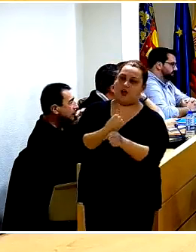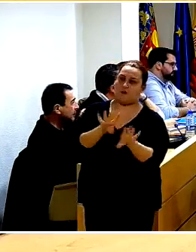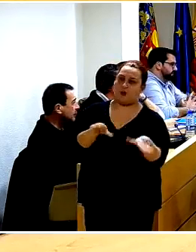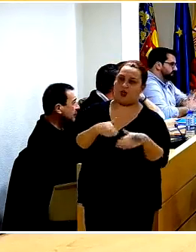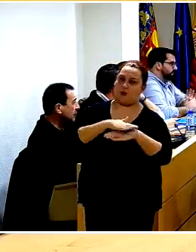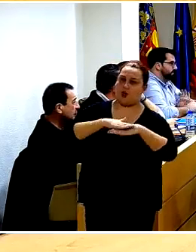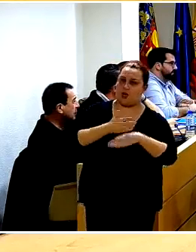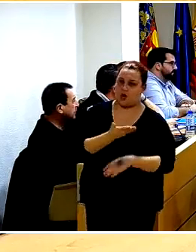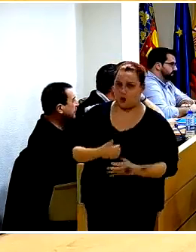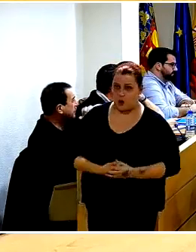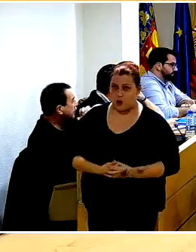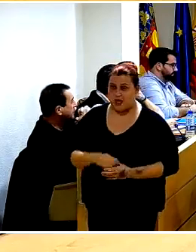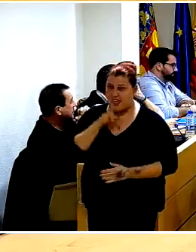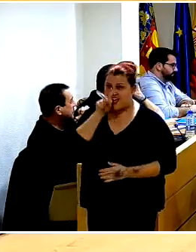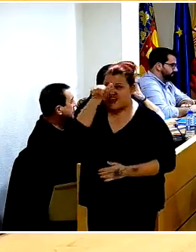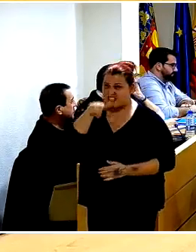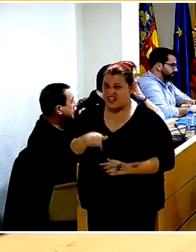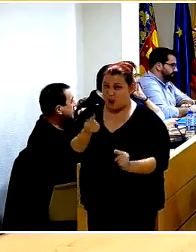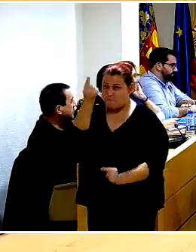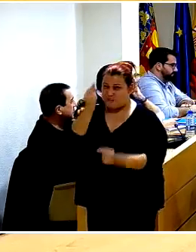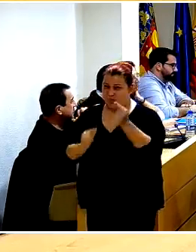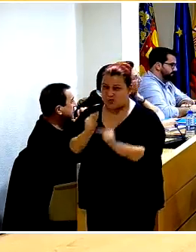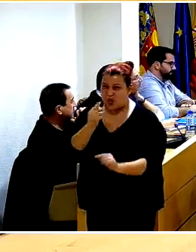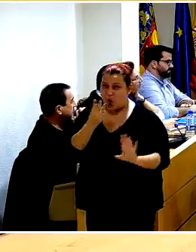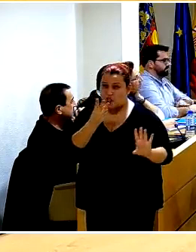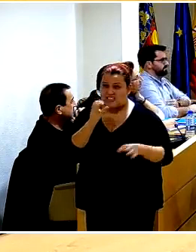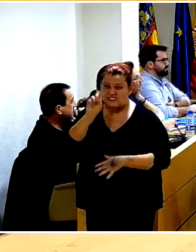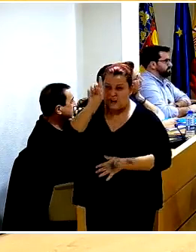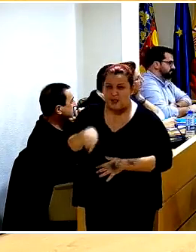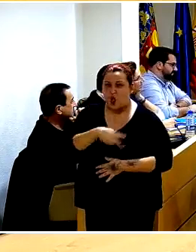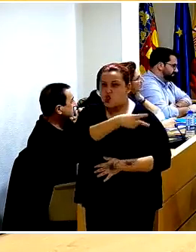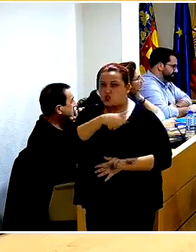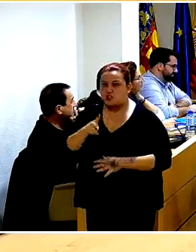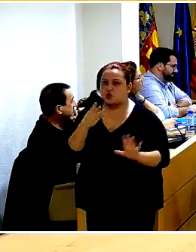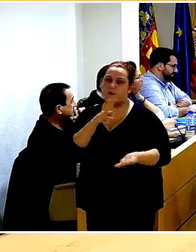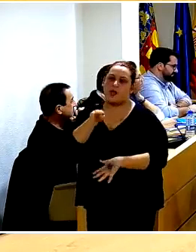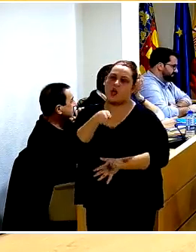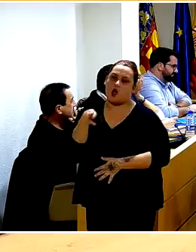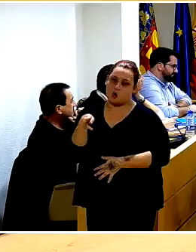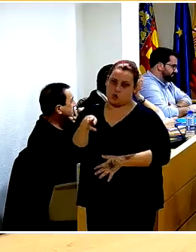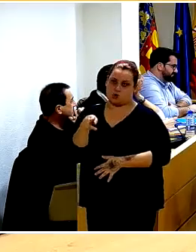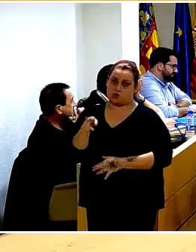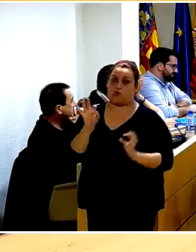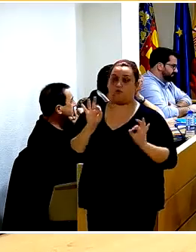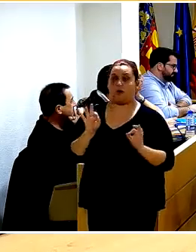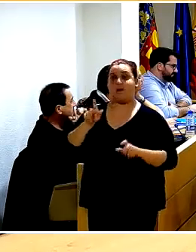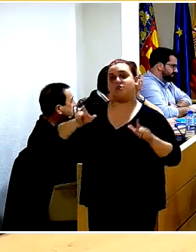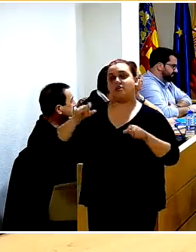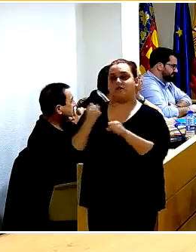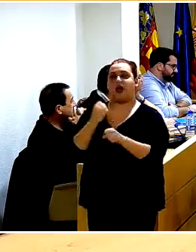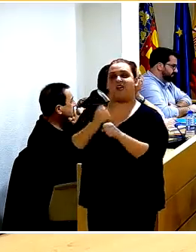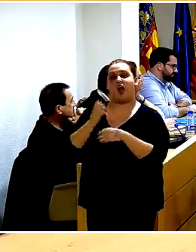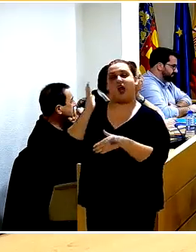Y en este caso, este año hay presupuestados 80.209 euros para personal eventual, que